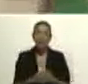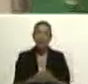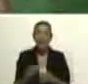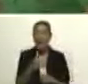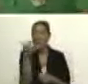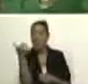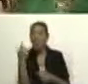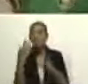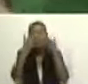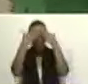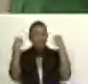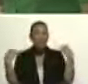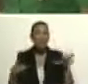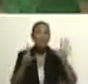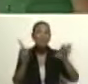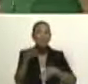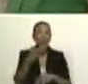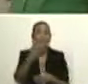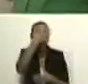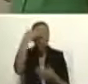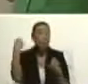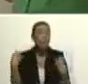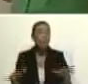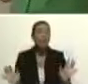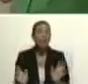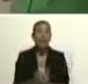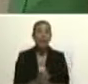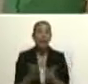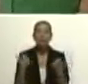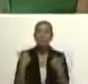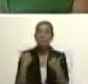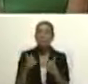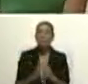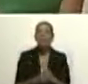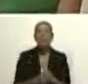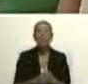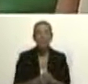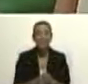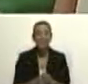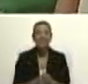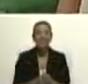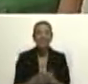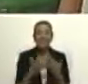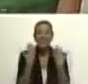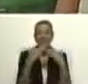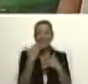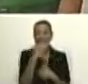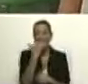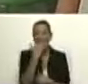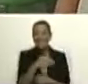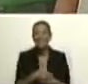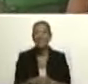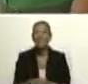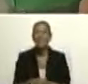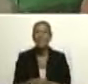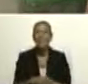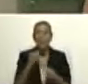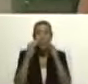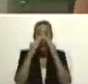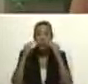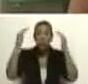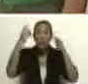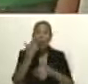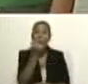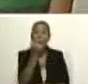de al lado se olvidaron del sexto grado. Tan chévere que es, ¿verdad? ¿Ah? Van creciendo. Ustedes tienen